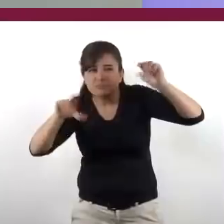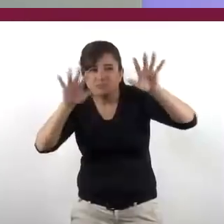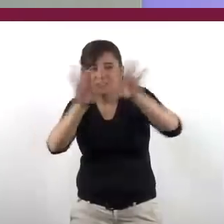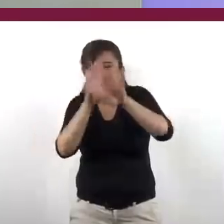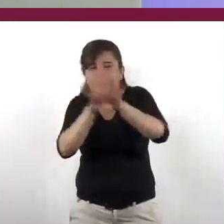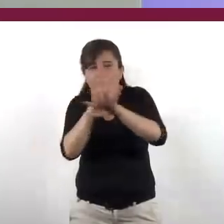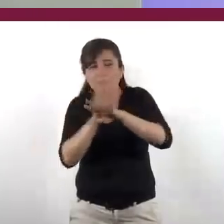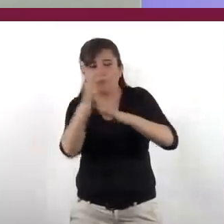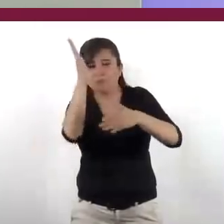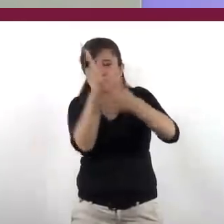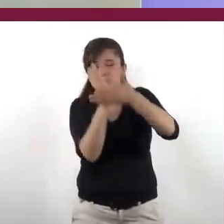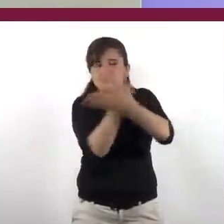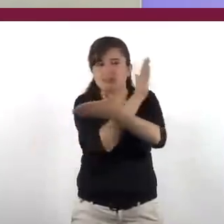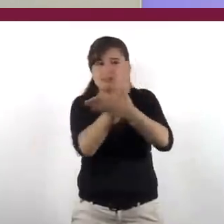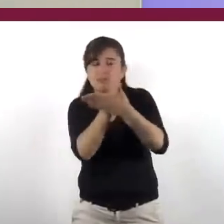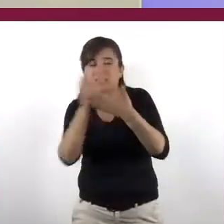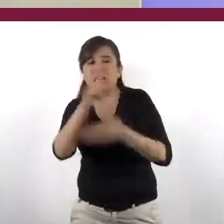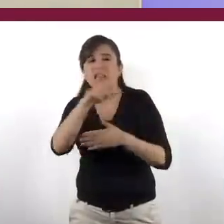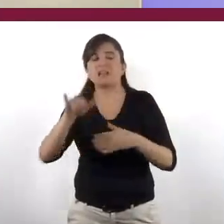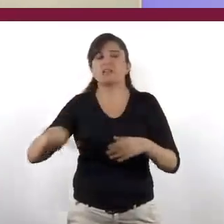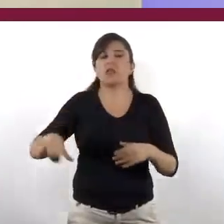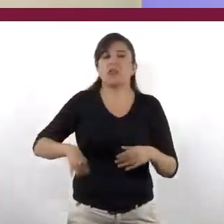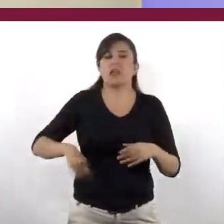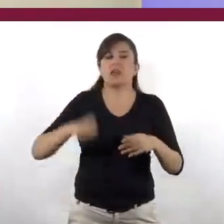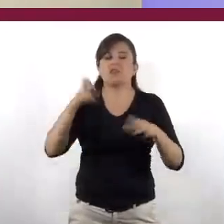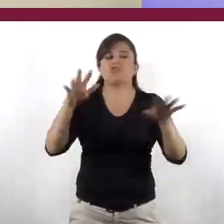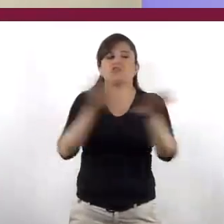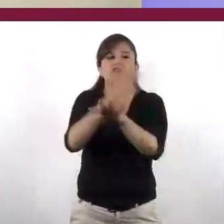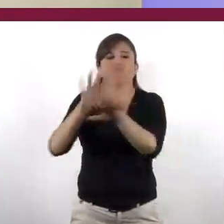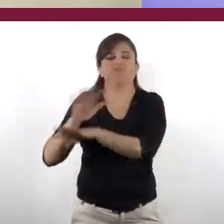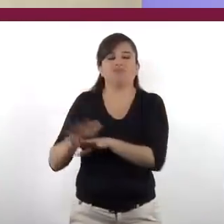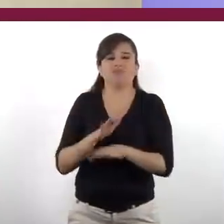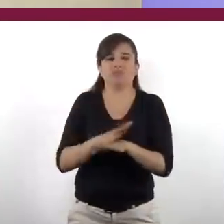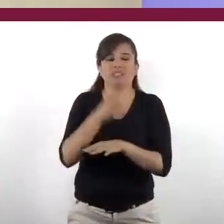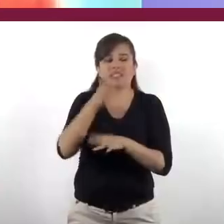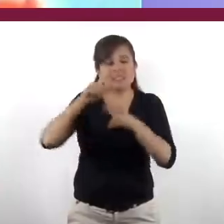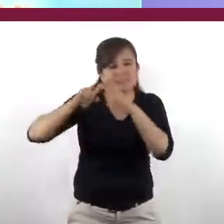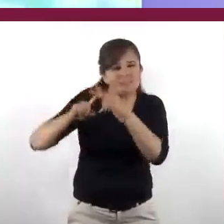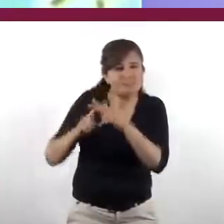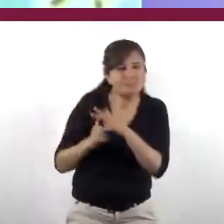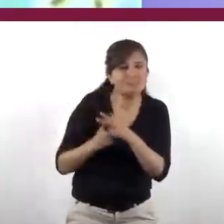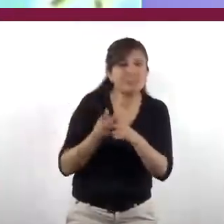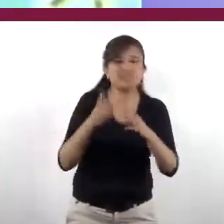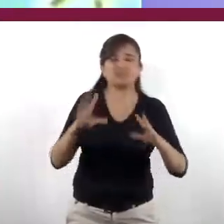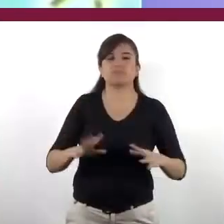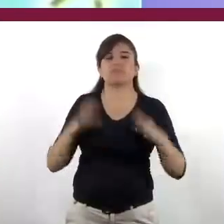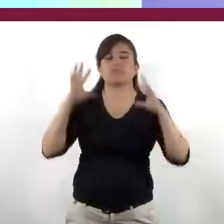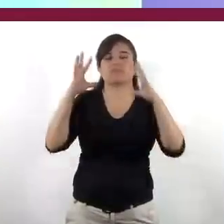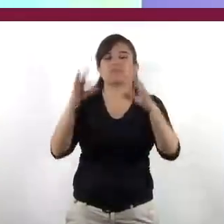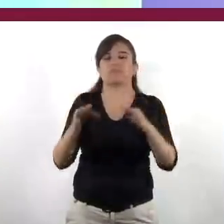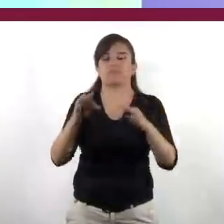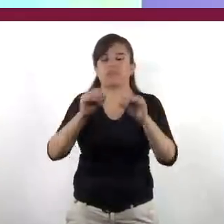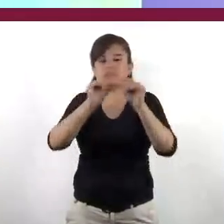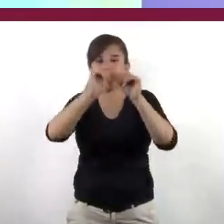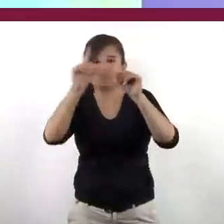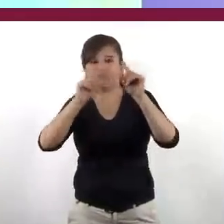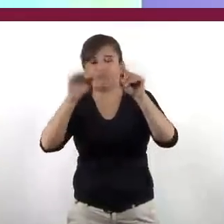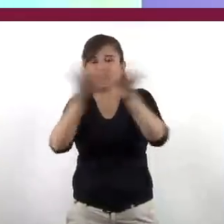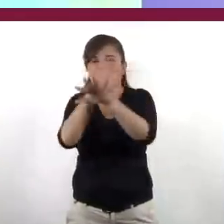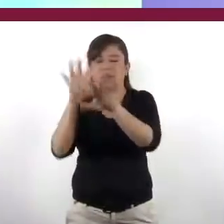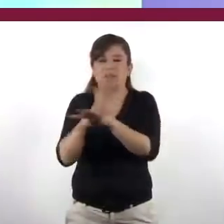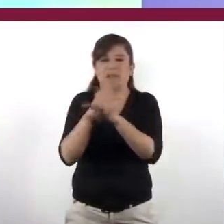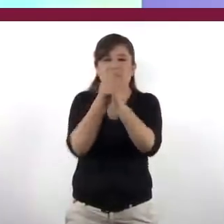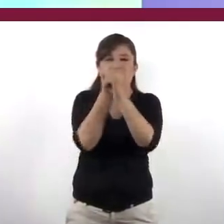se enraicen los intereses locales y va a ser el origen de, más tarde, los estados que se van a crear a partir